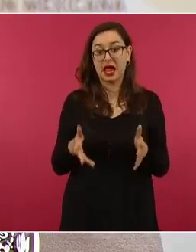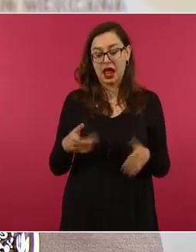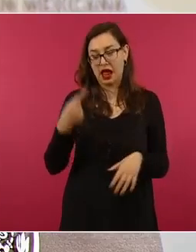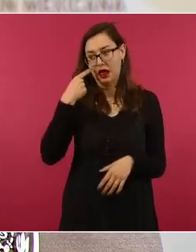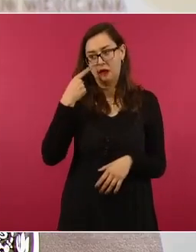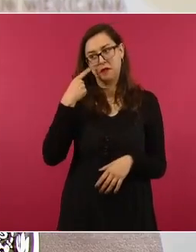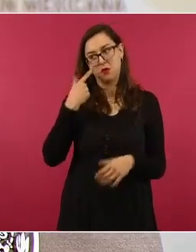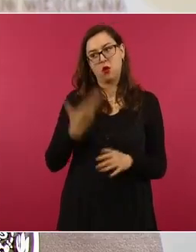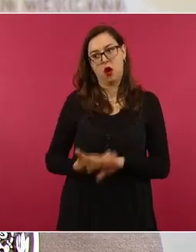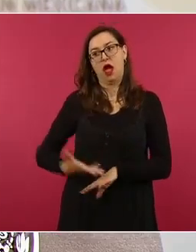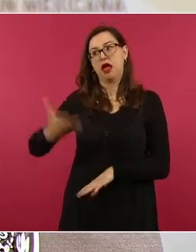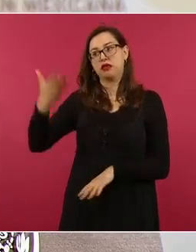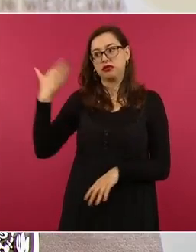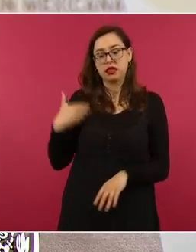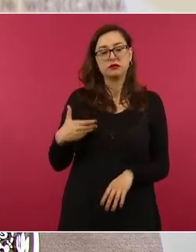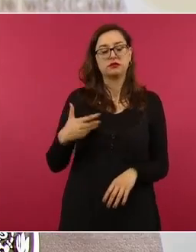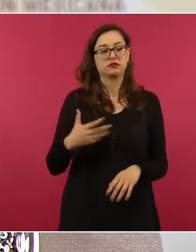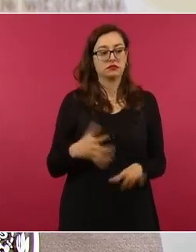porque